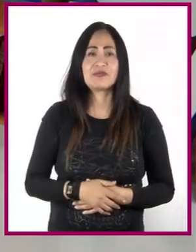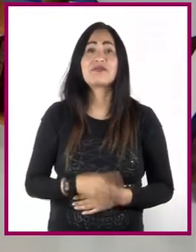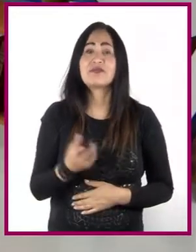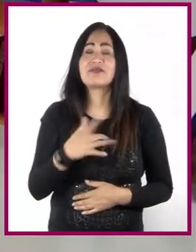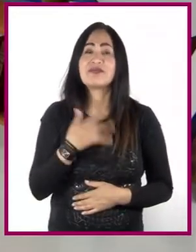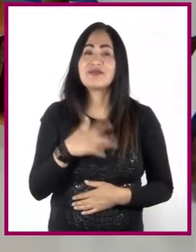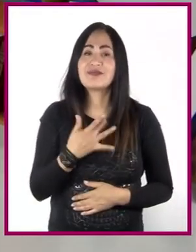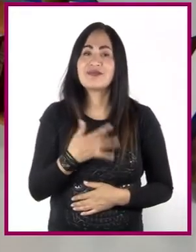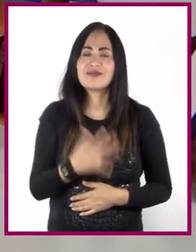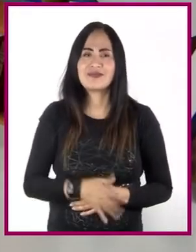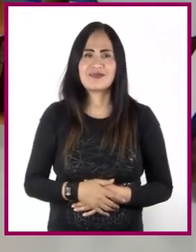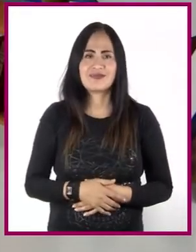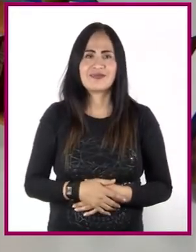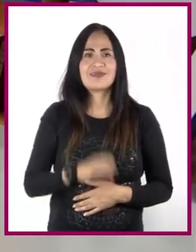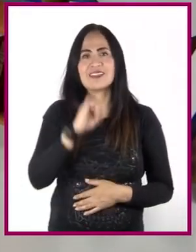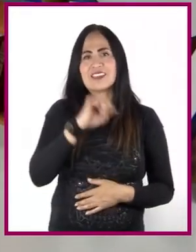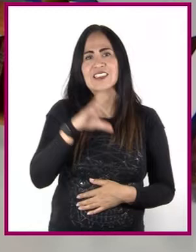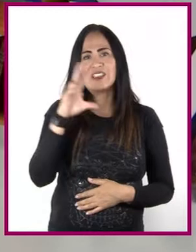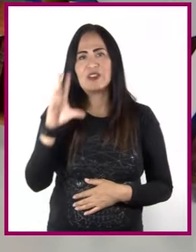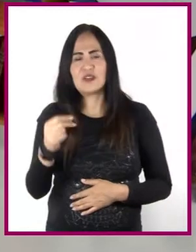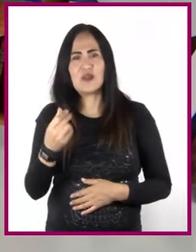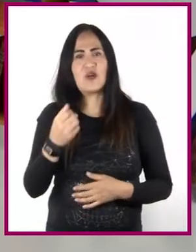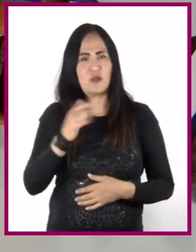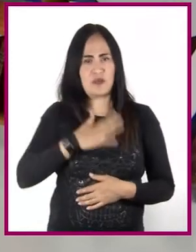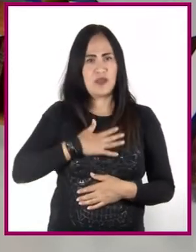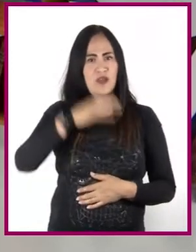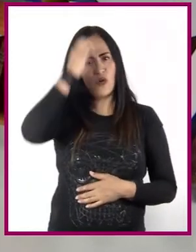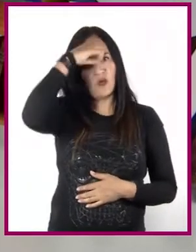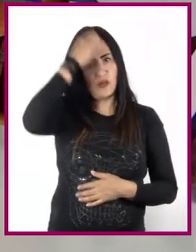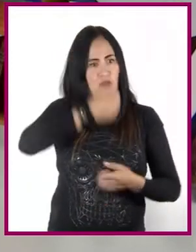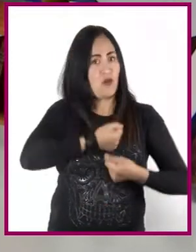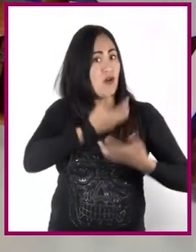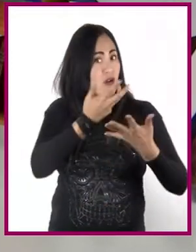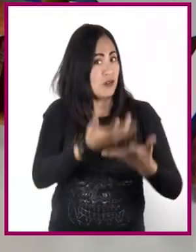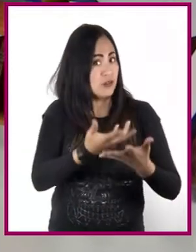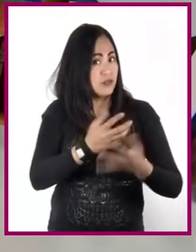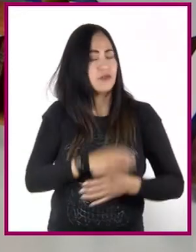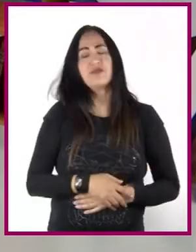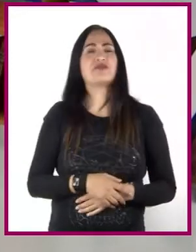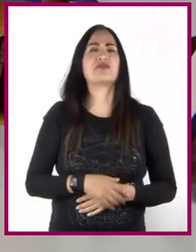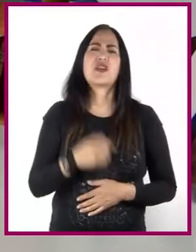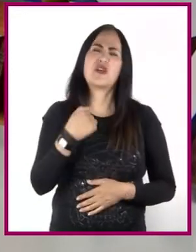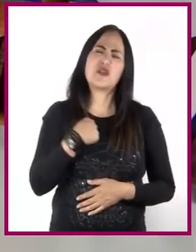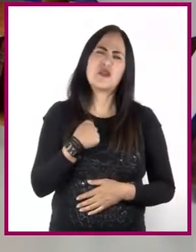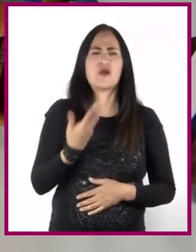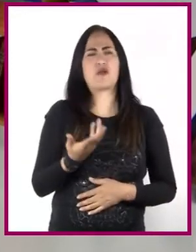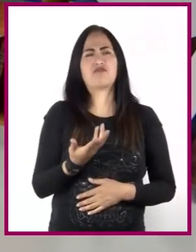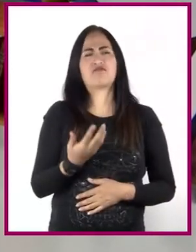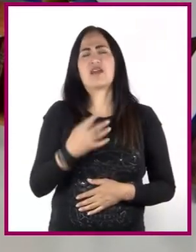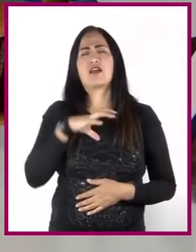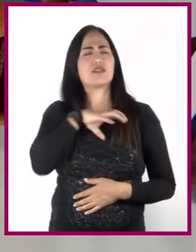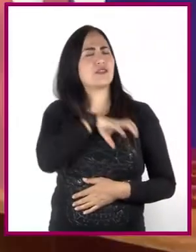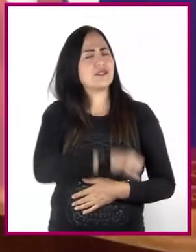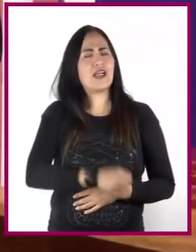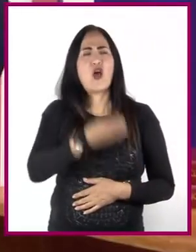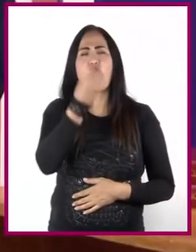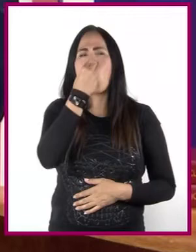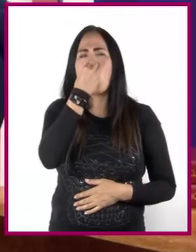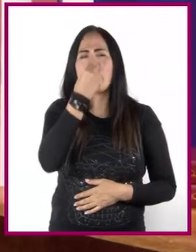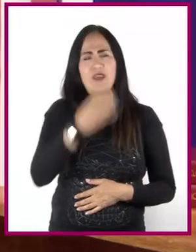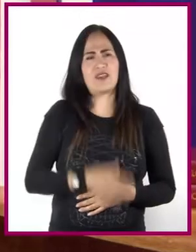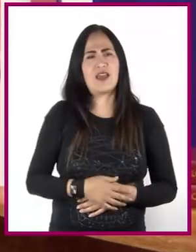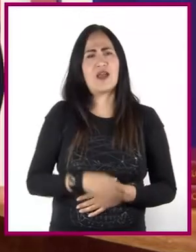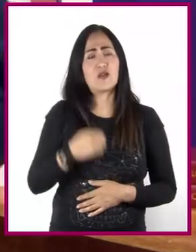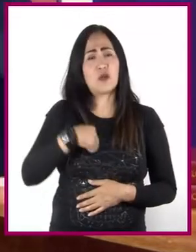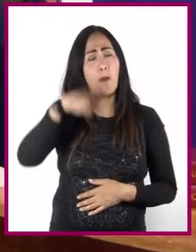parece? ¿Hay o no de dónde expresar mi opinión? Oye, yo soy más bien comelón y estaba pensando